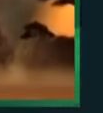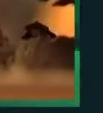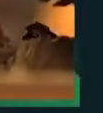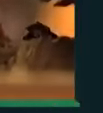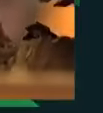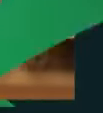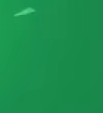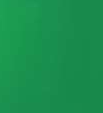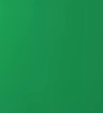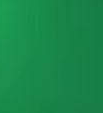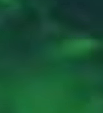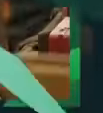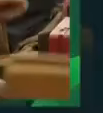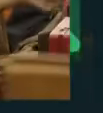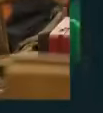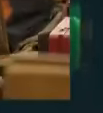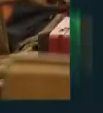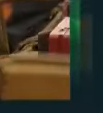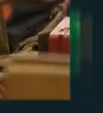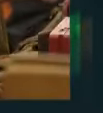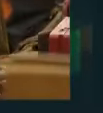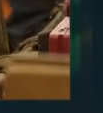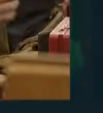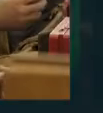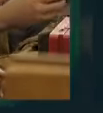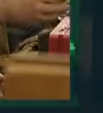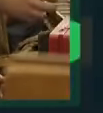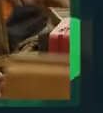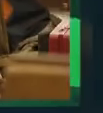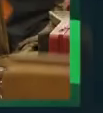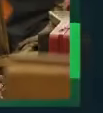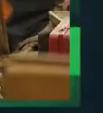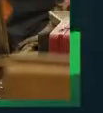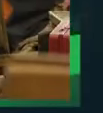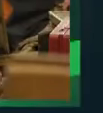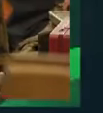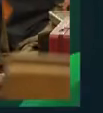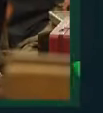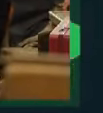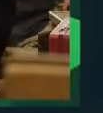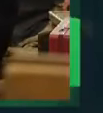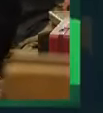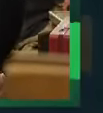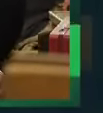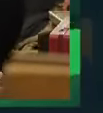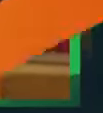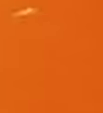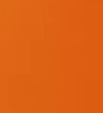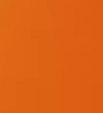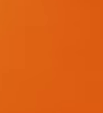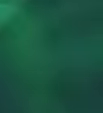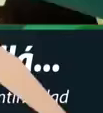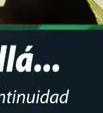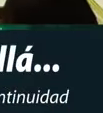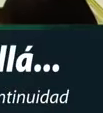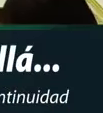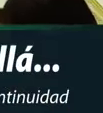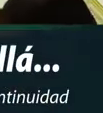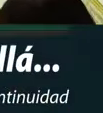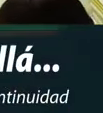importante para que salga este producto que a través de los años y de la historia ha sido muy importante para nuestro país.